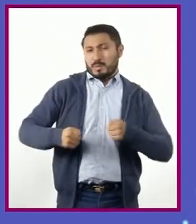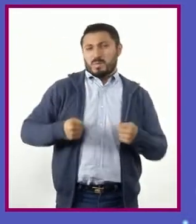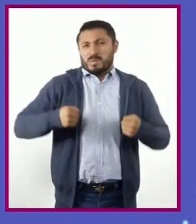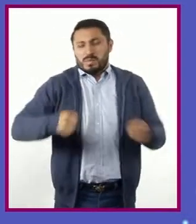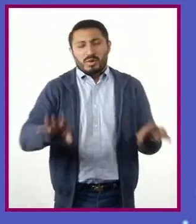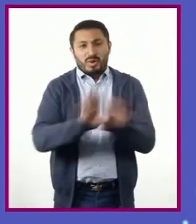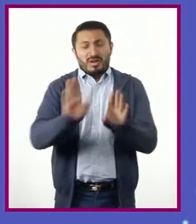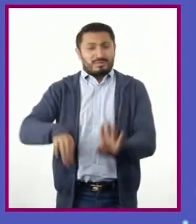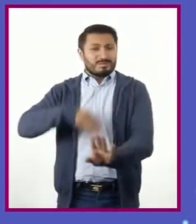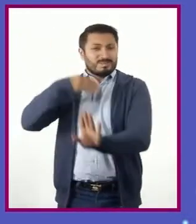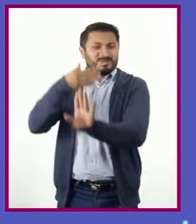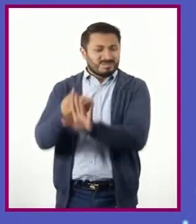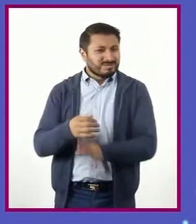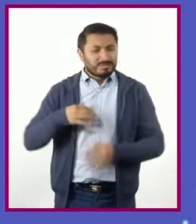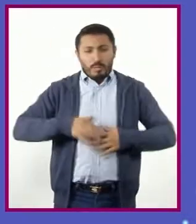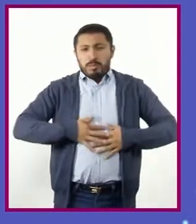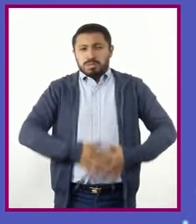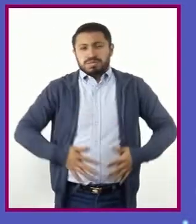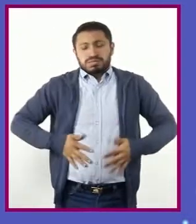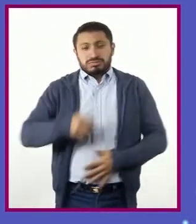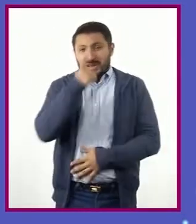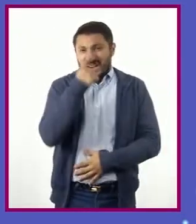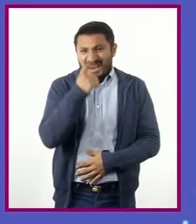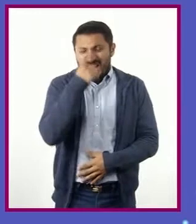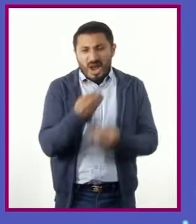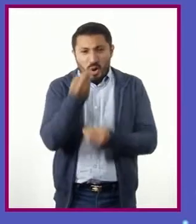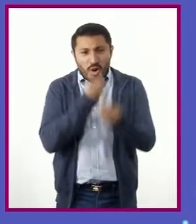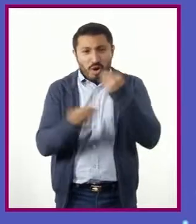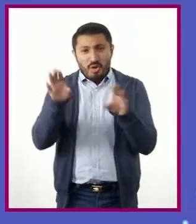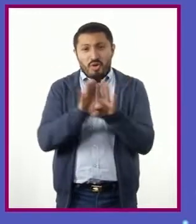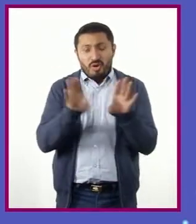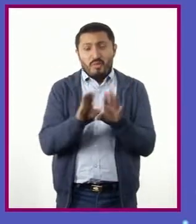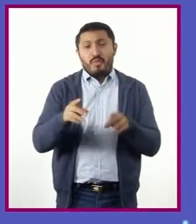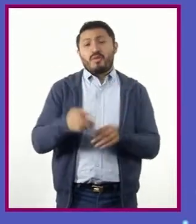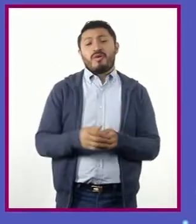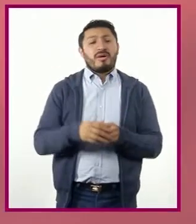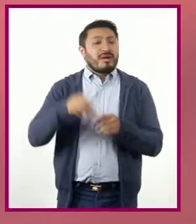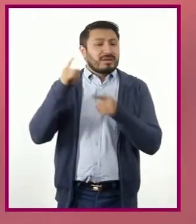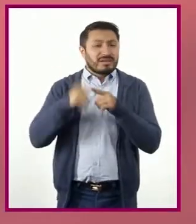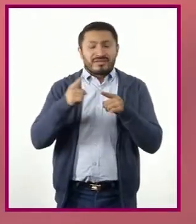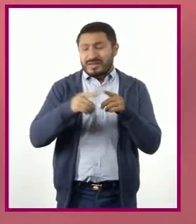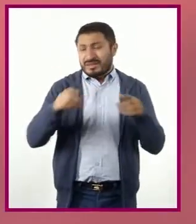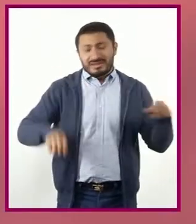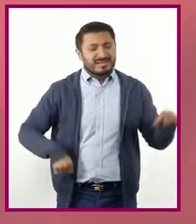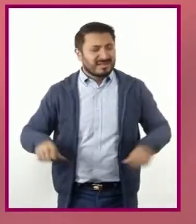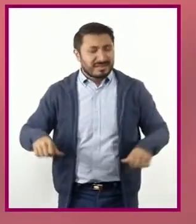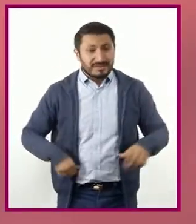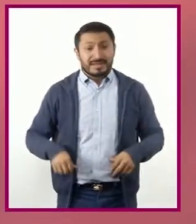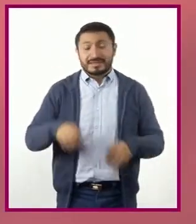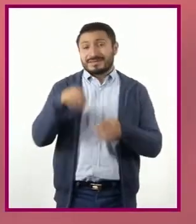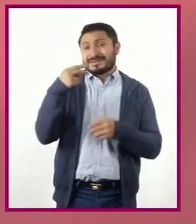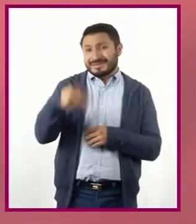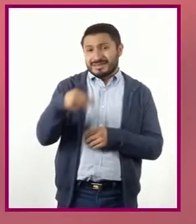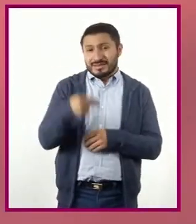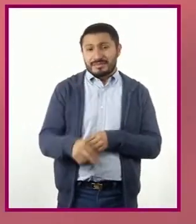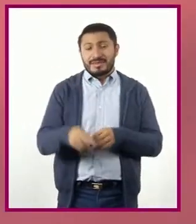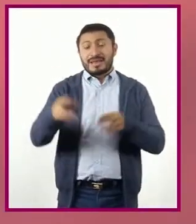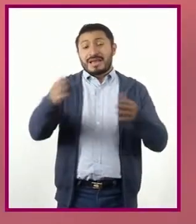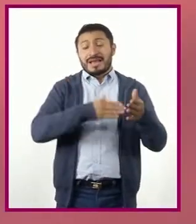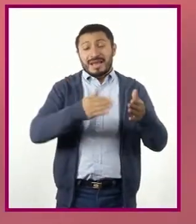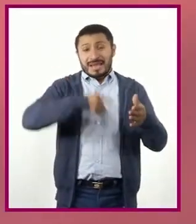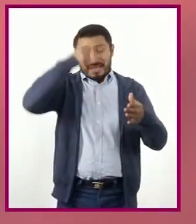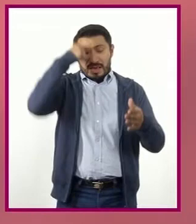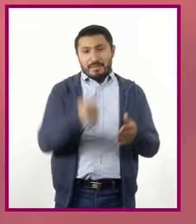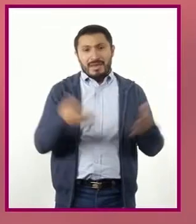atestadas de ajos las barrigas, hacen ya cultedades como migas. El soneto se llama Receta para